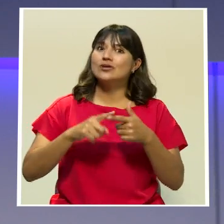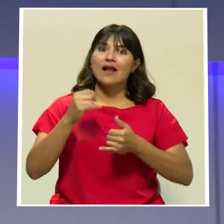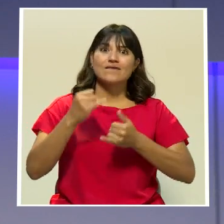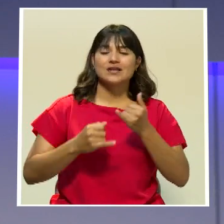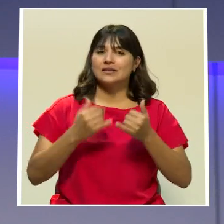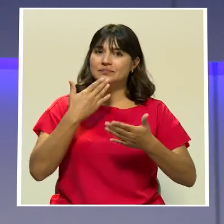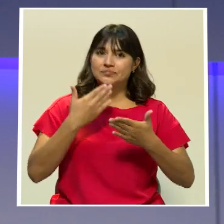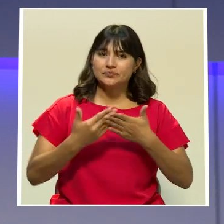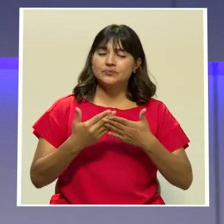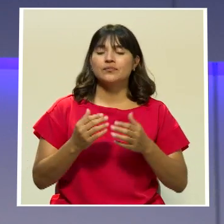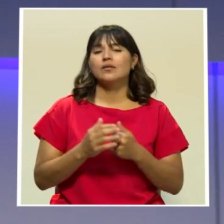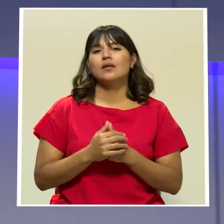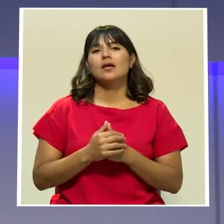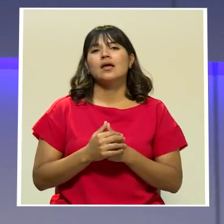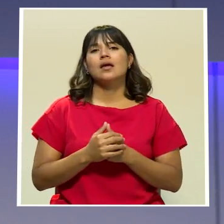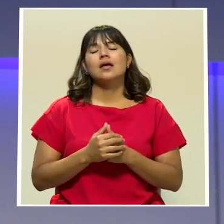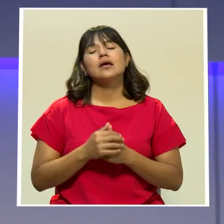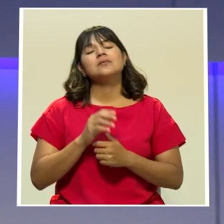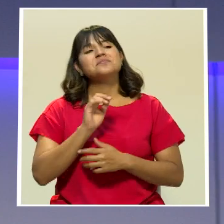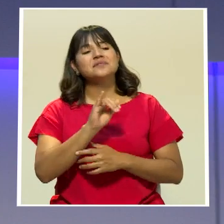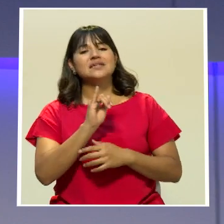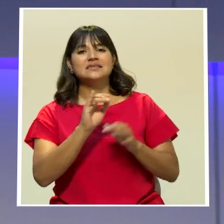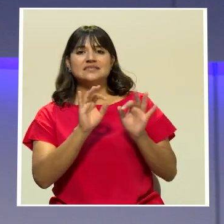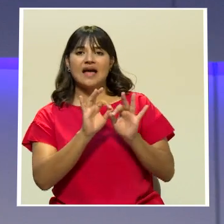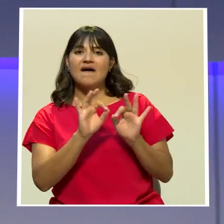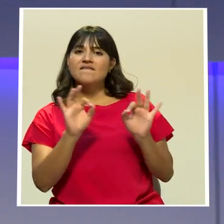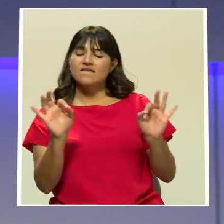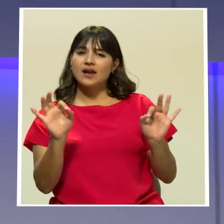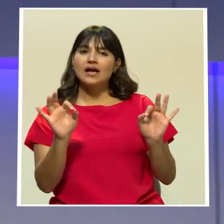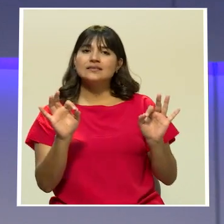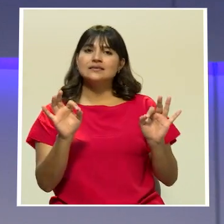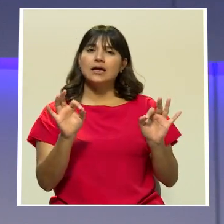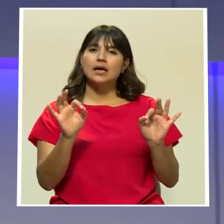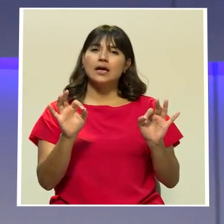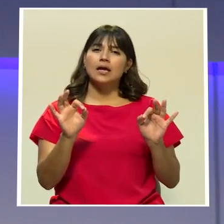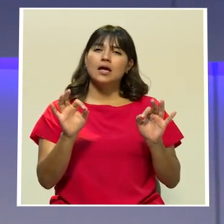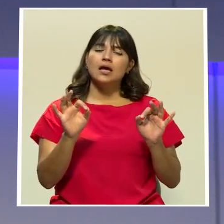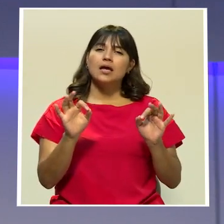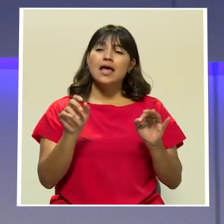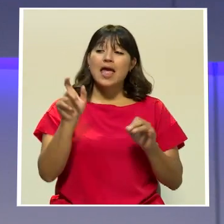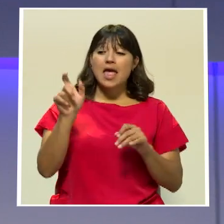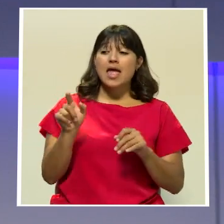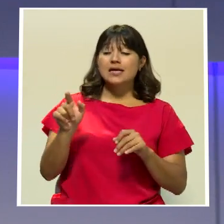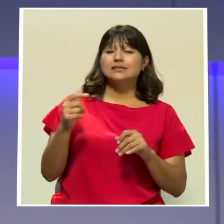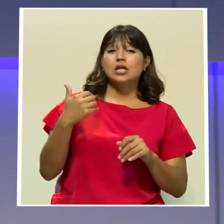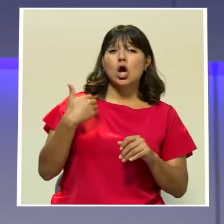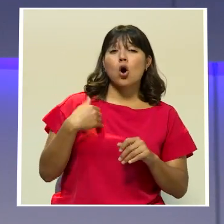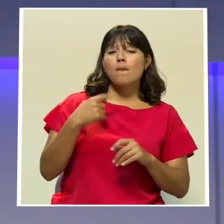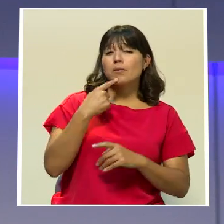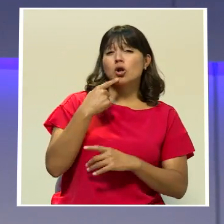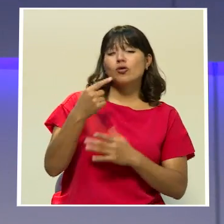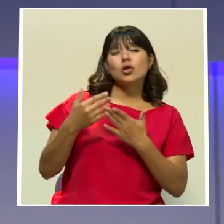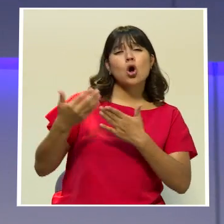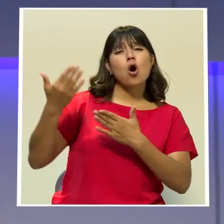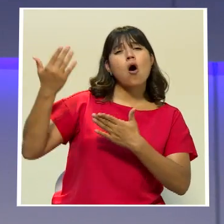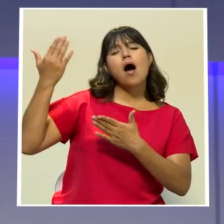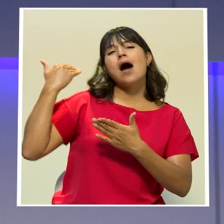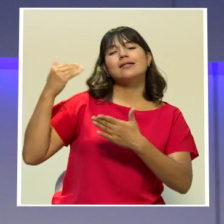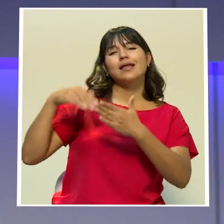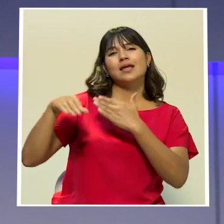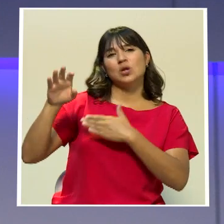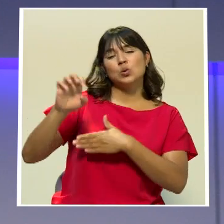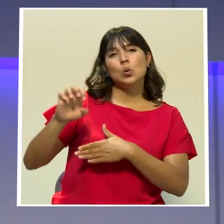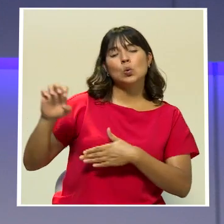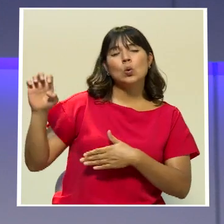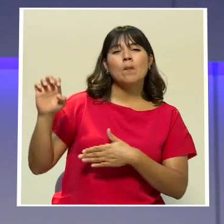Una frase que Ortega escribió en aquella Europa convulsionada por las trifulcas entre fascistas y